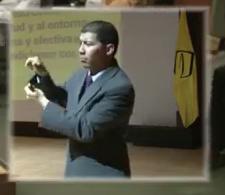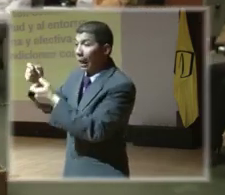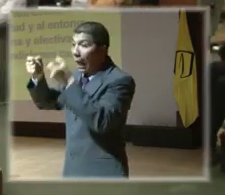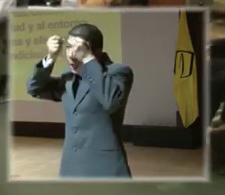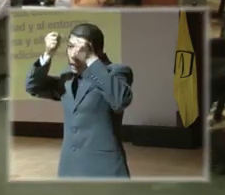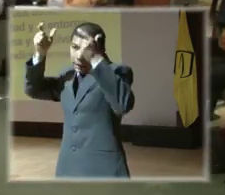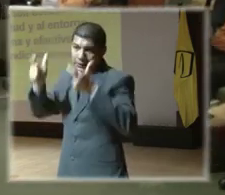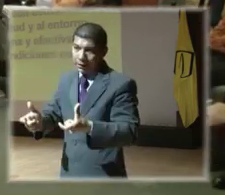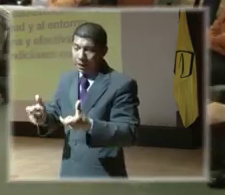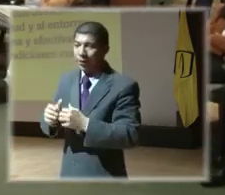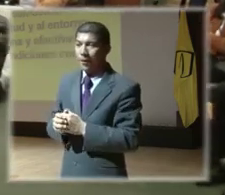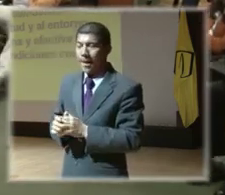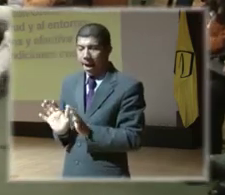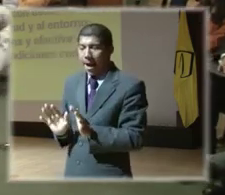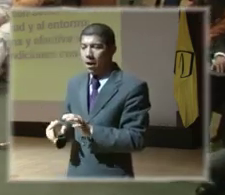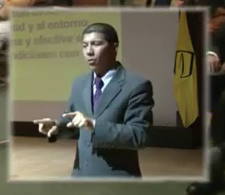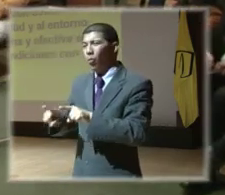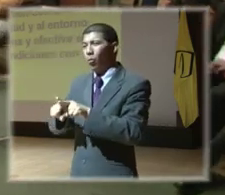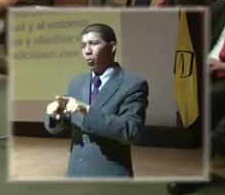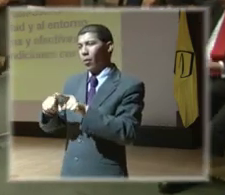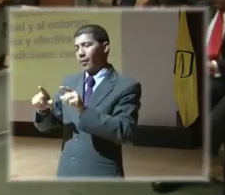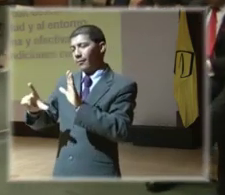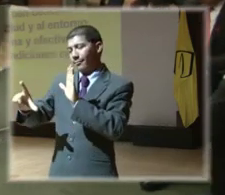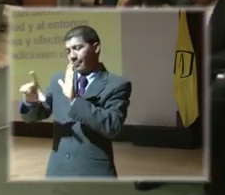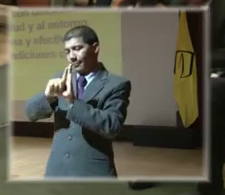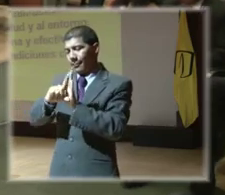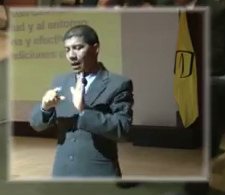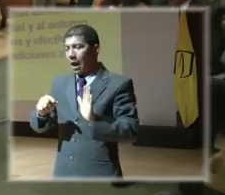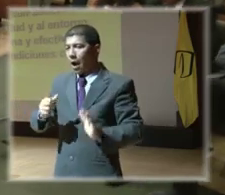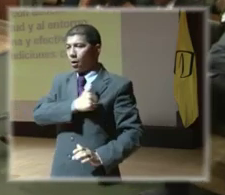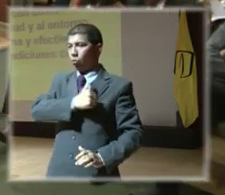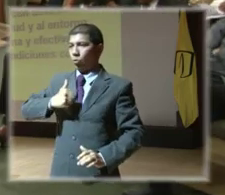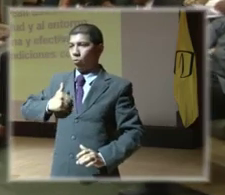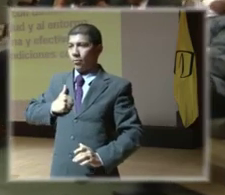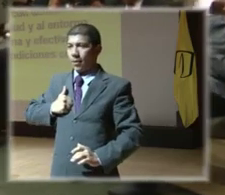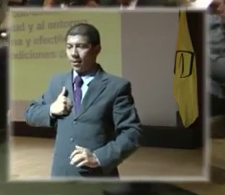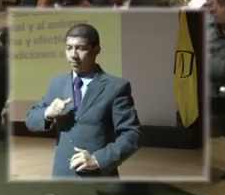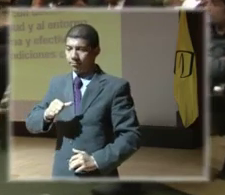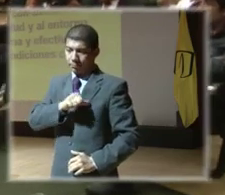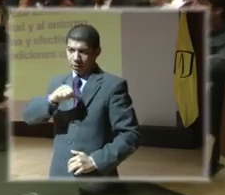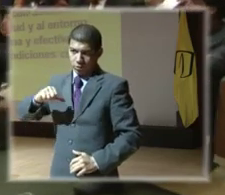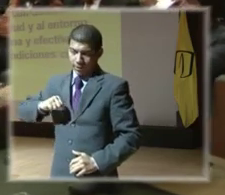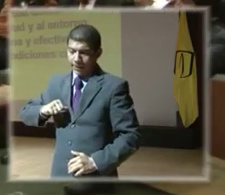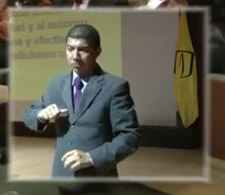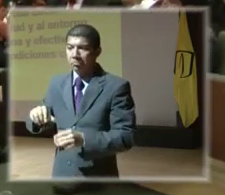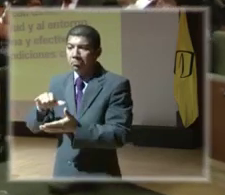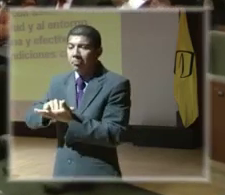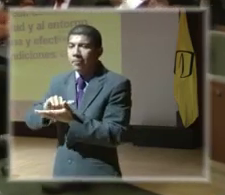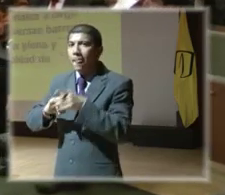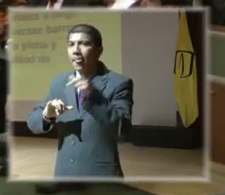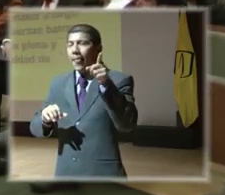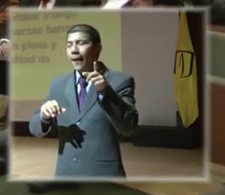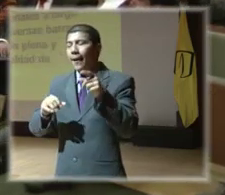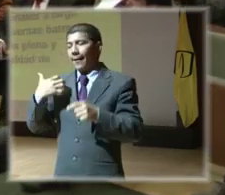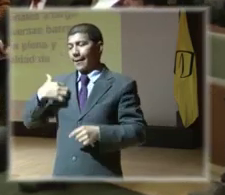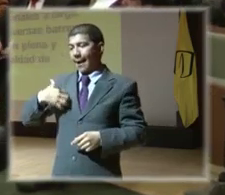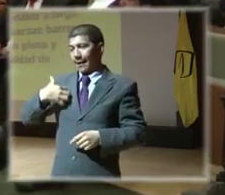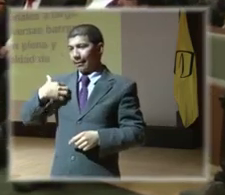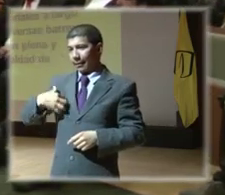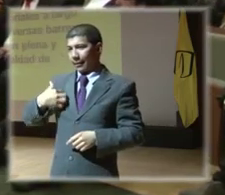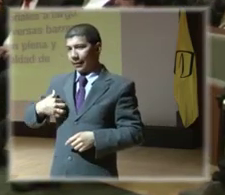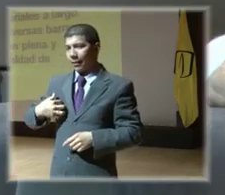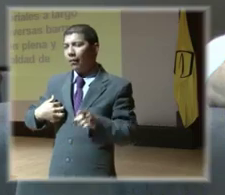de promoción de autonomía personal, ¿no? Puede haber, así como a veces en Argentina se pide lo que se llama acompañante